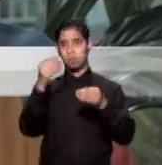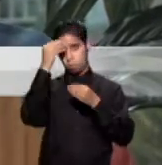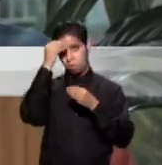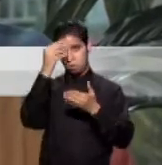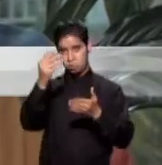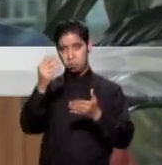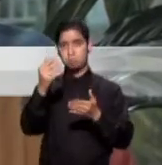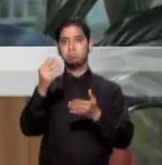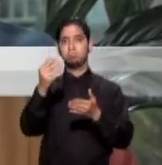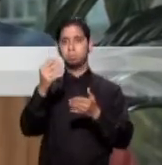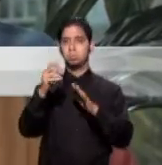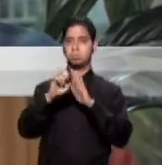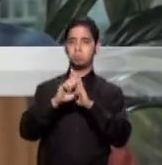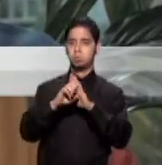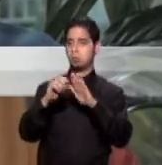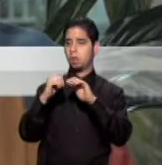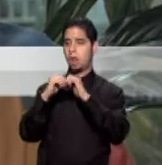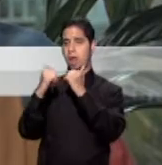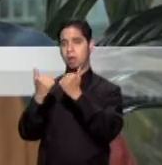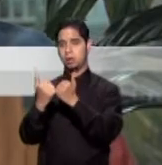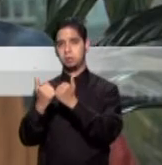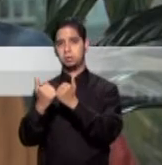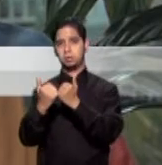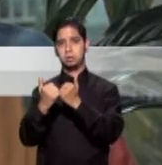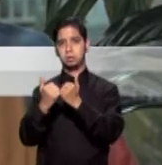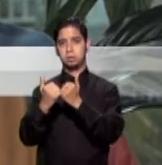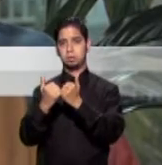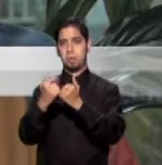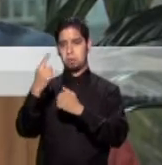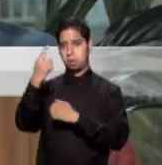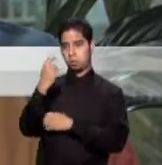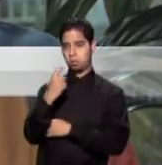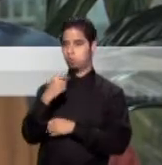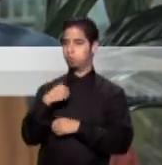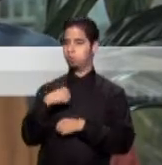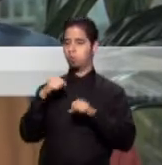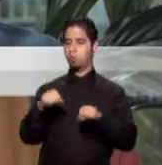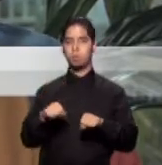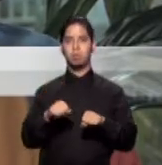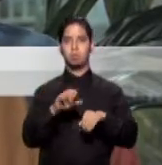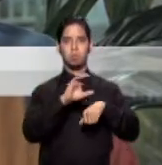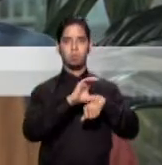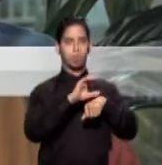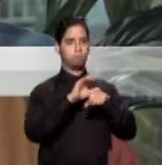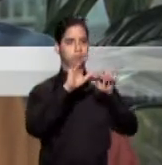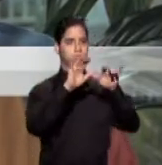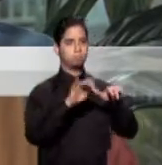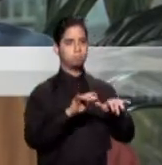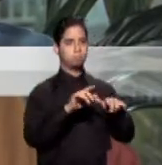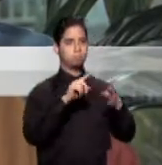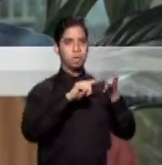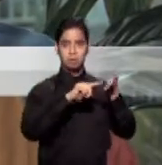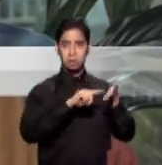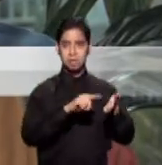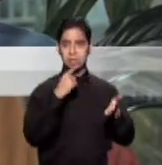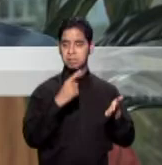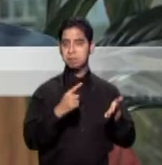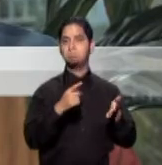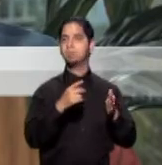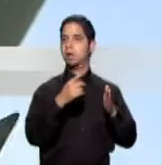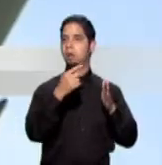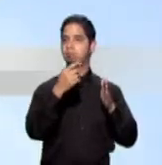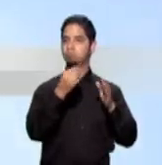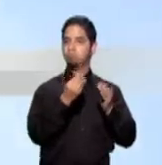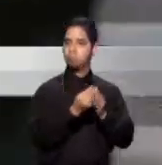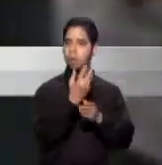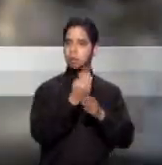si una agencia, ¿verdad?, del orden público me preguntara a mí, yo puedo entrar a mi sistema y decirle, en tal sitio hay tanto, tanto y